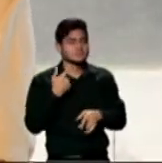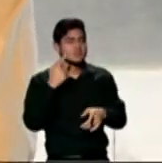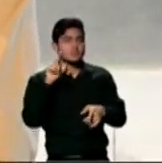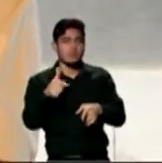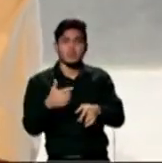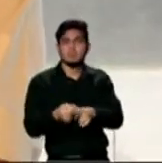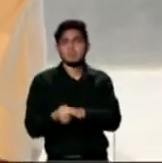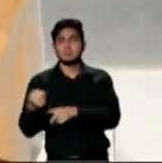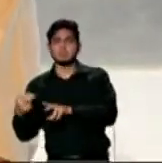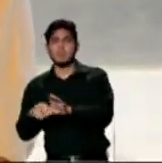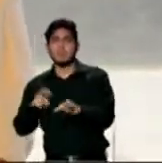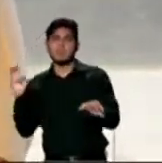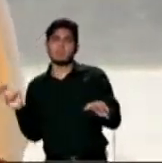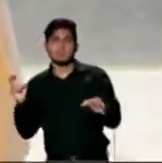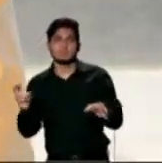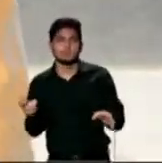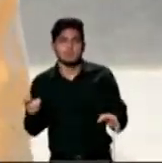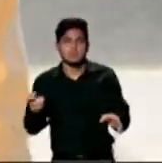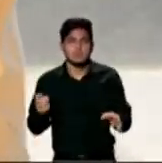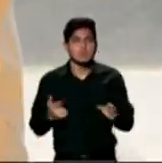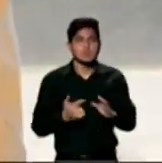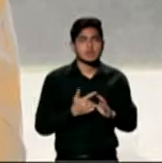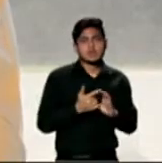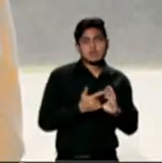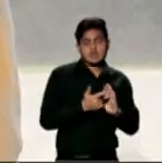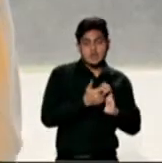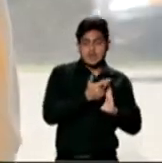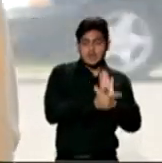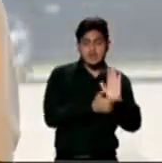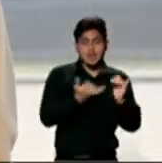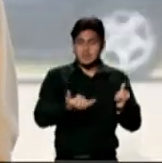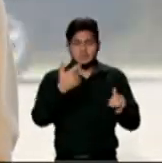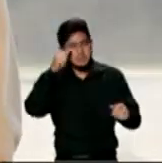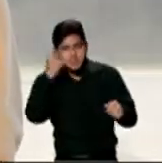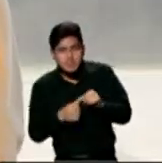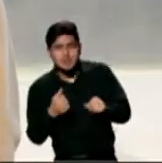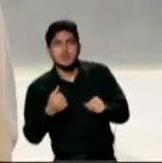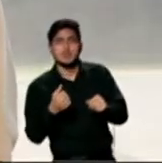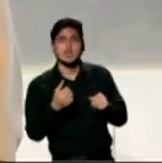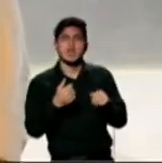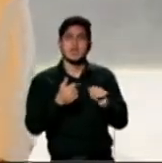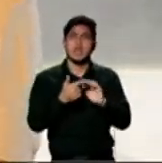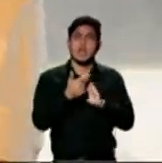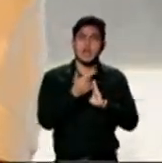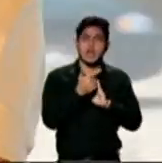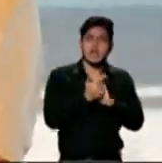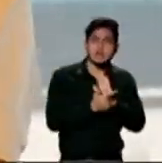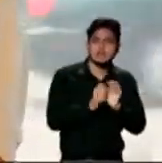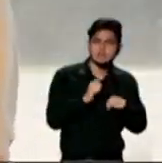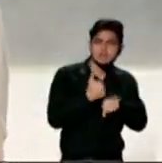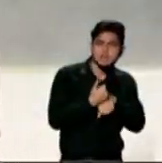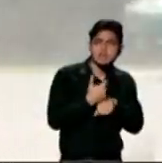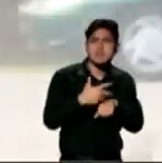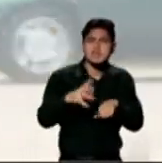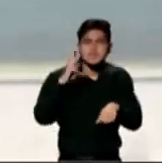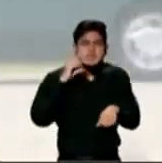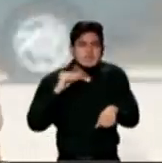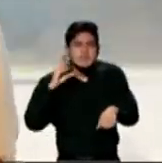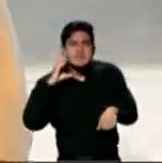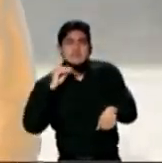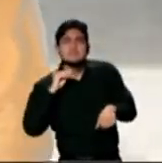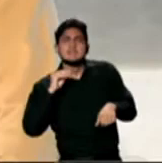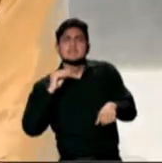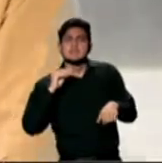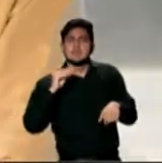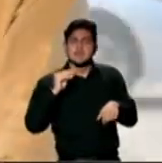La que requiere la ley requiere unas pericias particulares, no lo tengo ahora de memoria, pero requiere unas pericias particulares, que tengan experiencia en